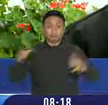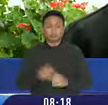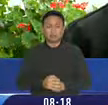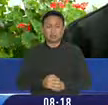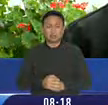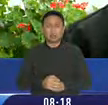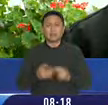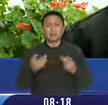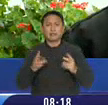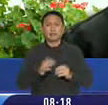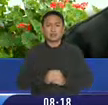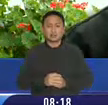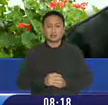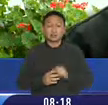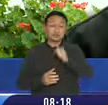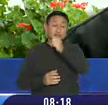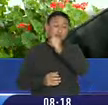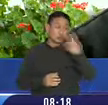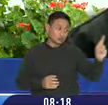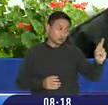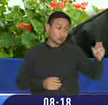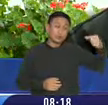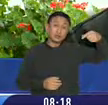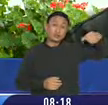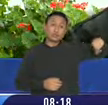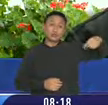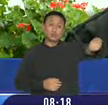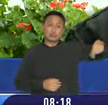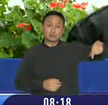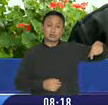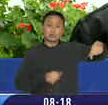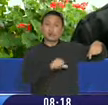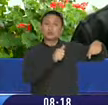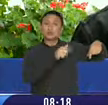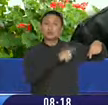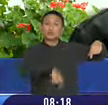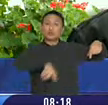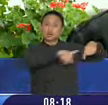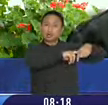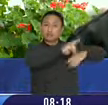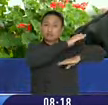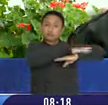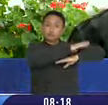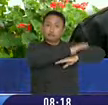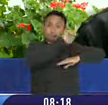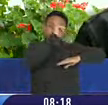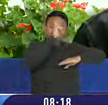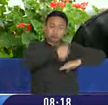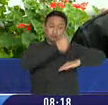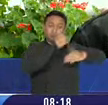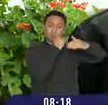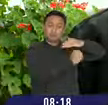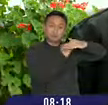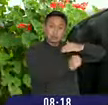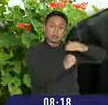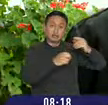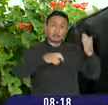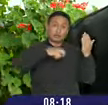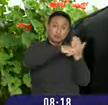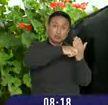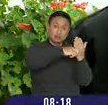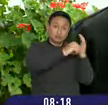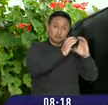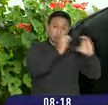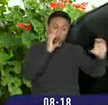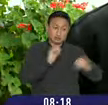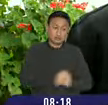También en el extremo sur, Quitumbe, es otro de esos. Hay una plataforma gubernamental, está el metro, está la terminal. Entonces, el